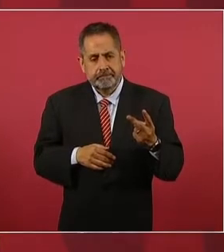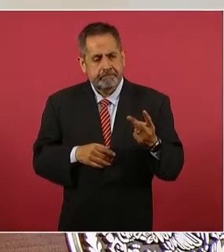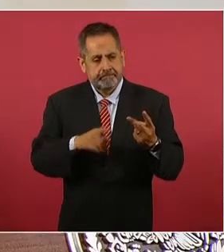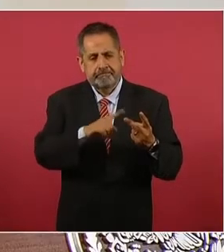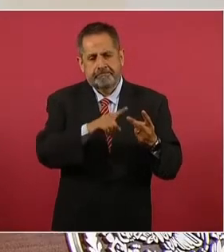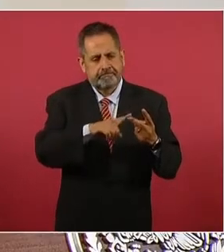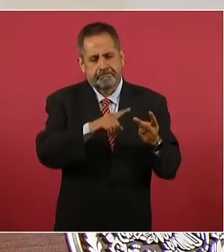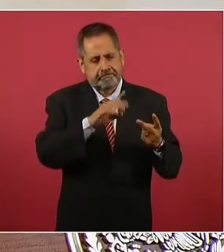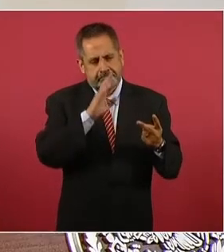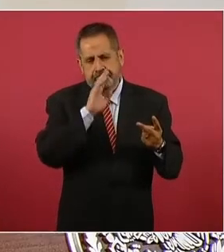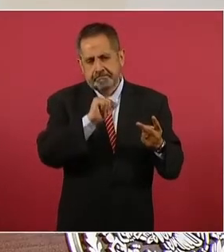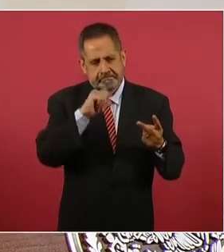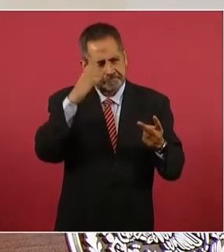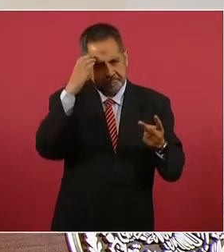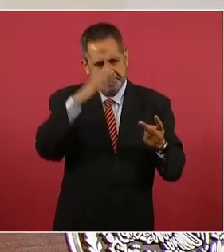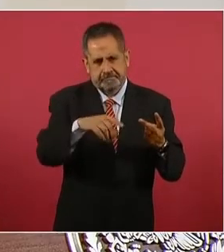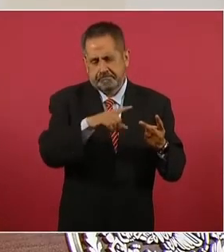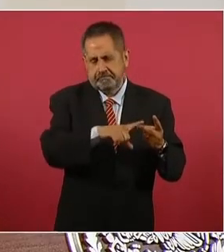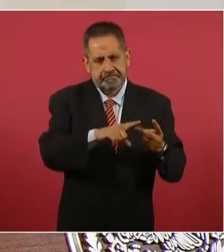perversa